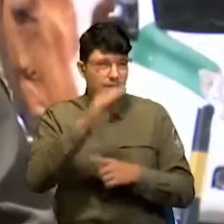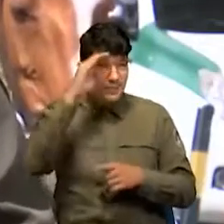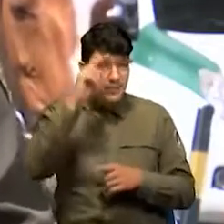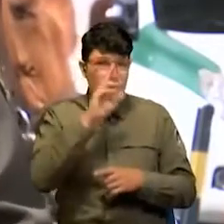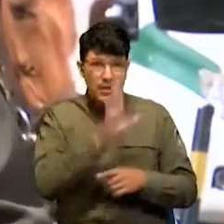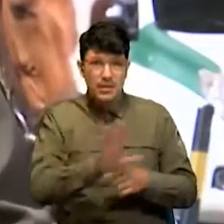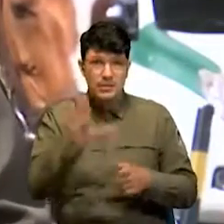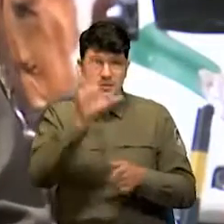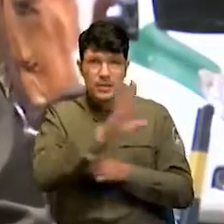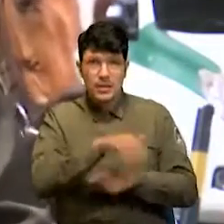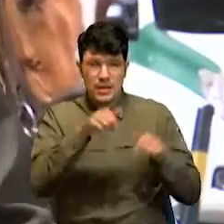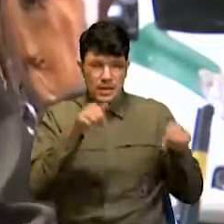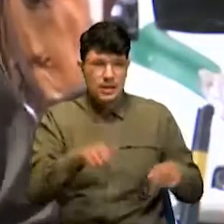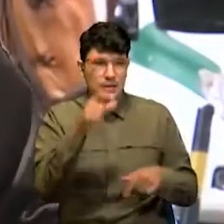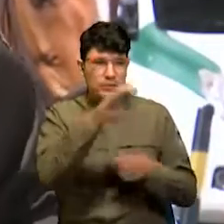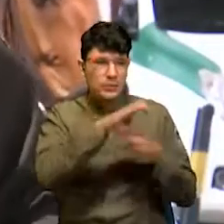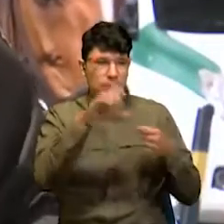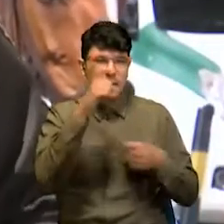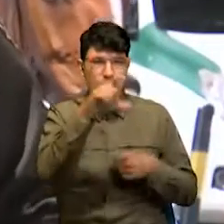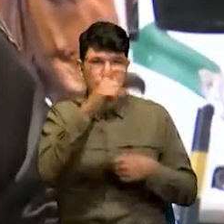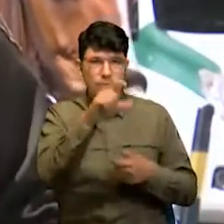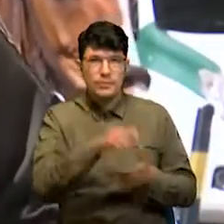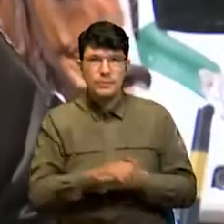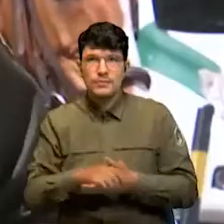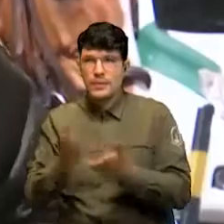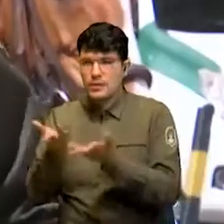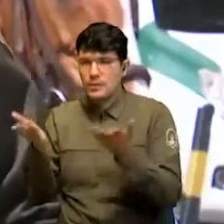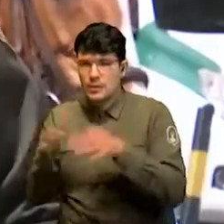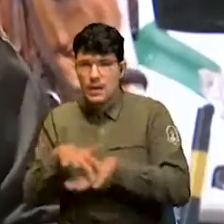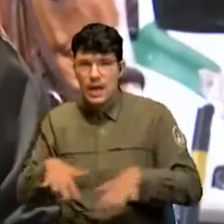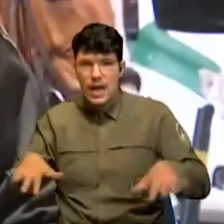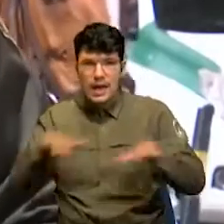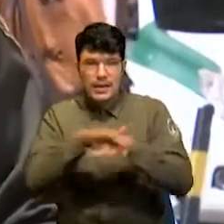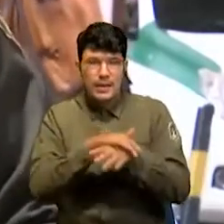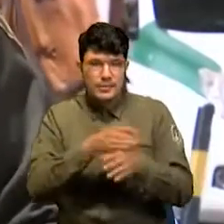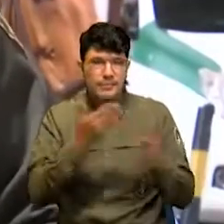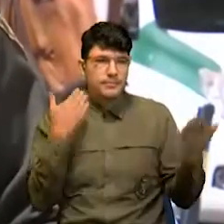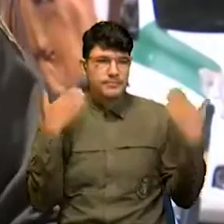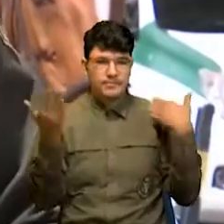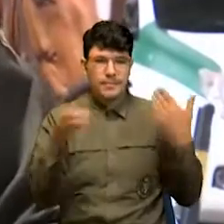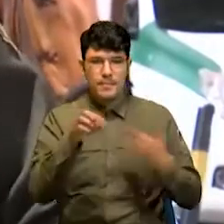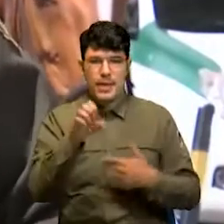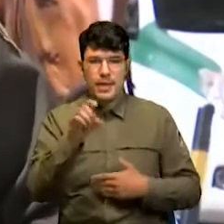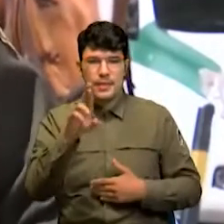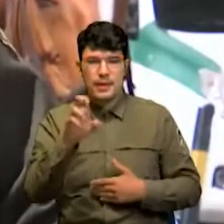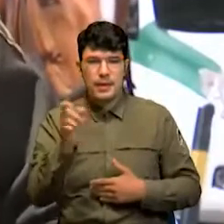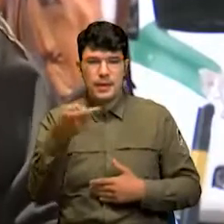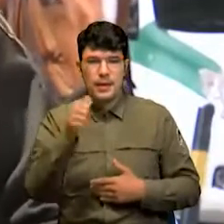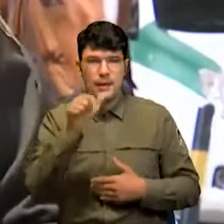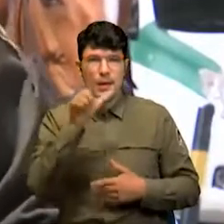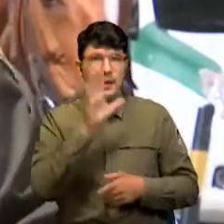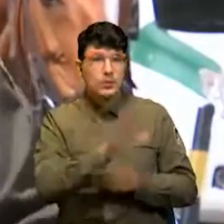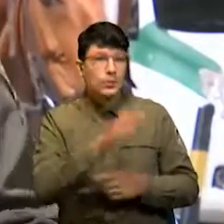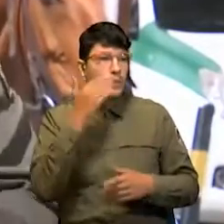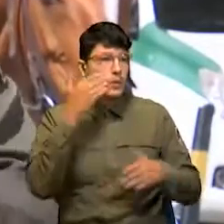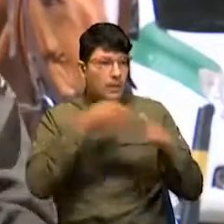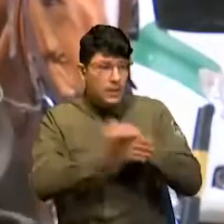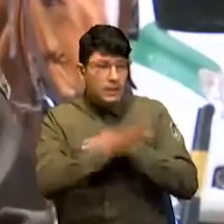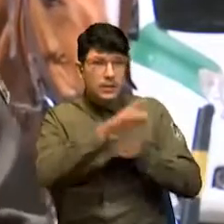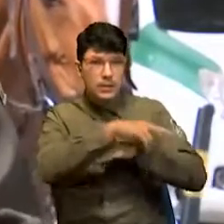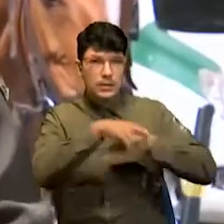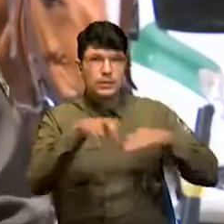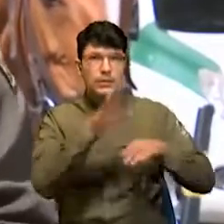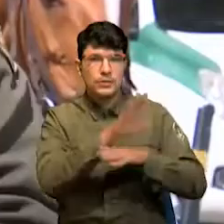policial jurisdicción de pedregal en momentos en que se está notando del